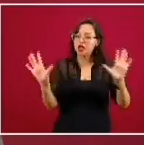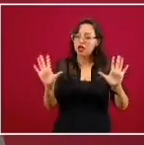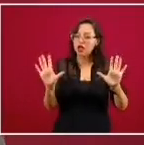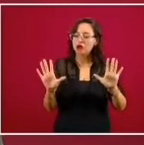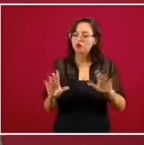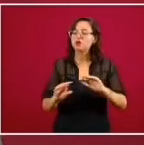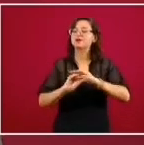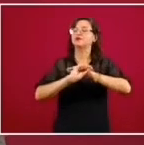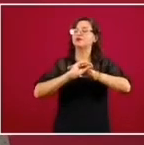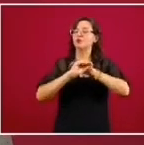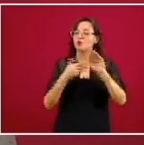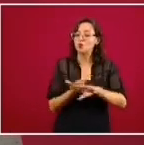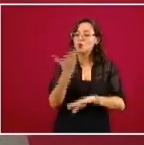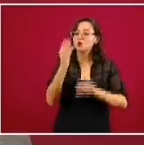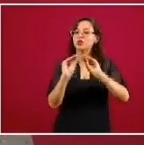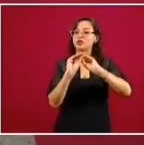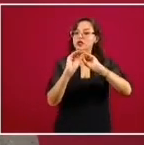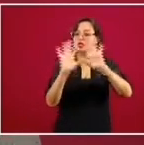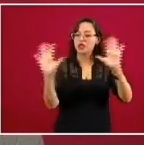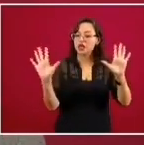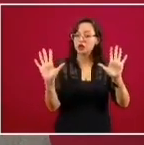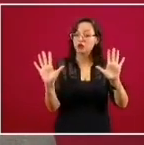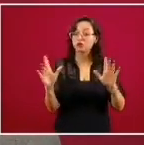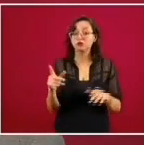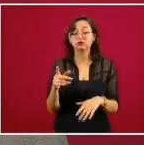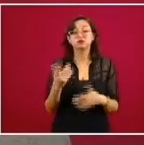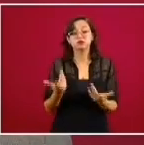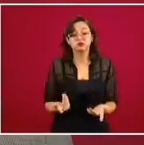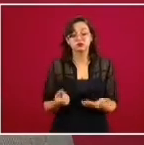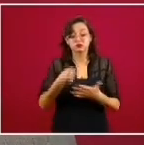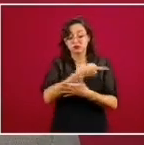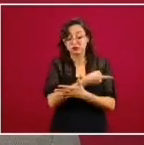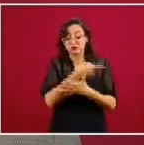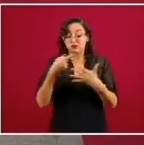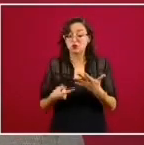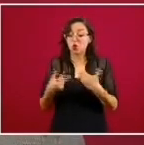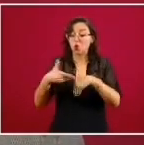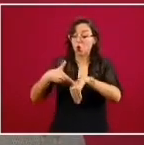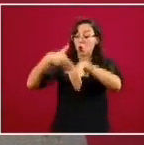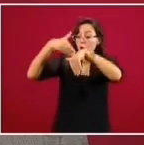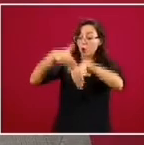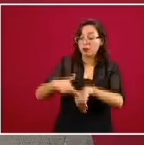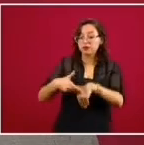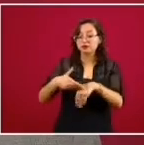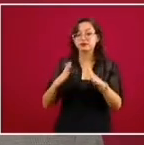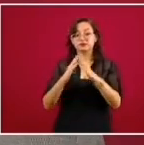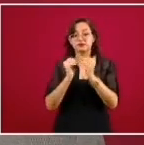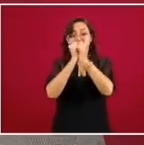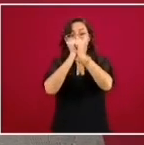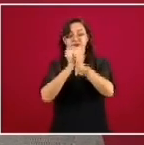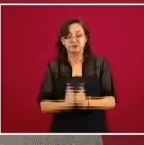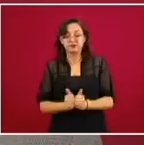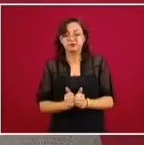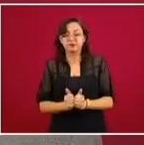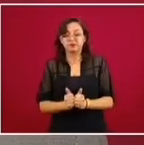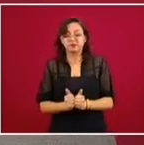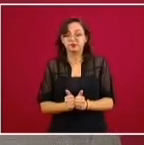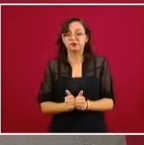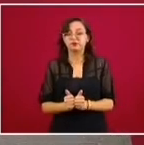y solo si se mantienen las medidas de acuerdo a lo programado, las medidas